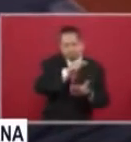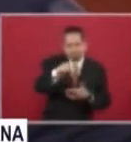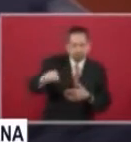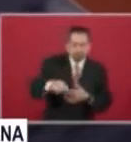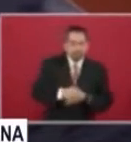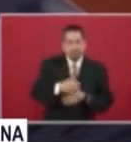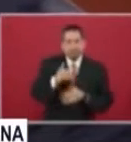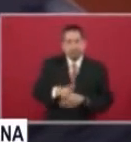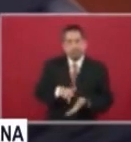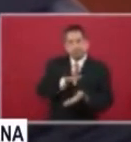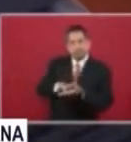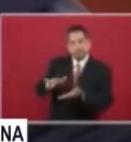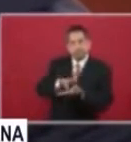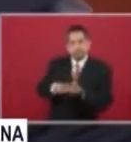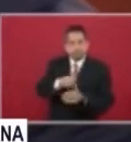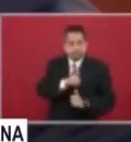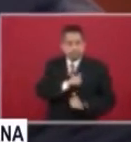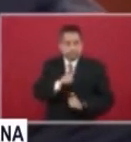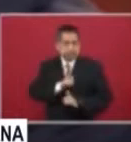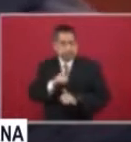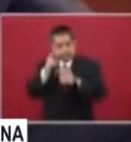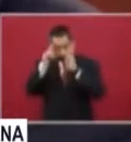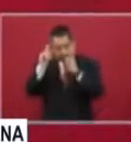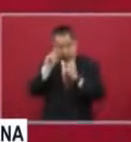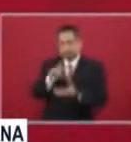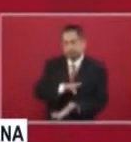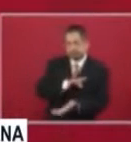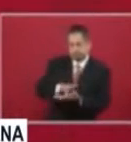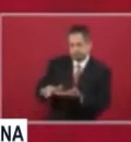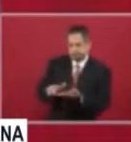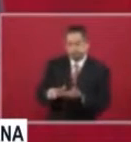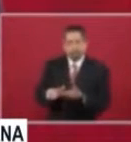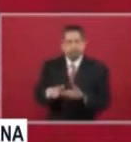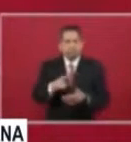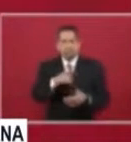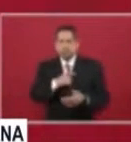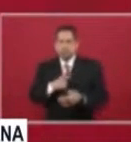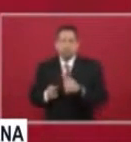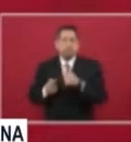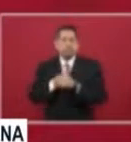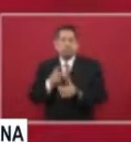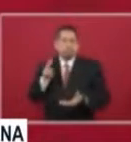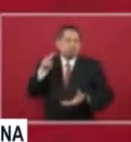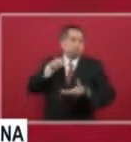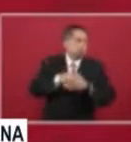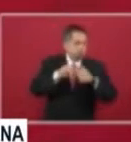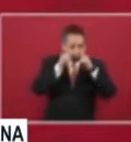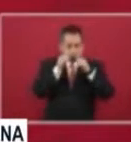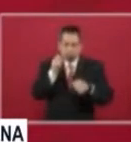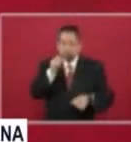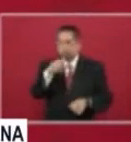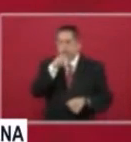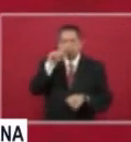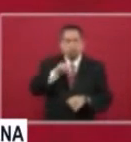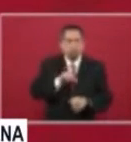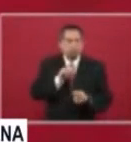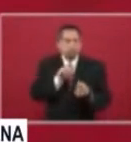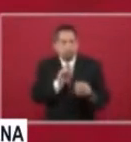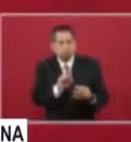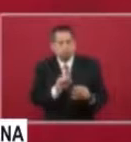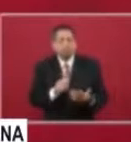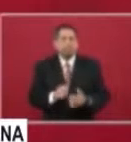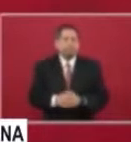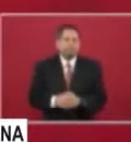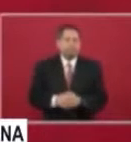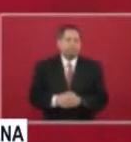homologan a la guardia nacional con una formación una capacitación